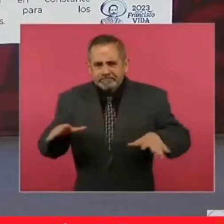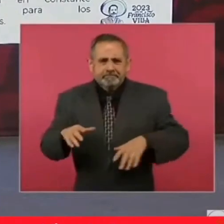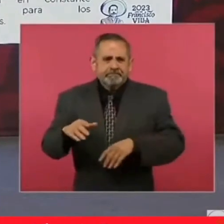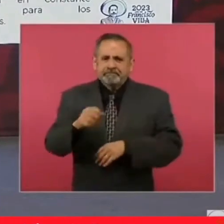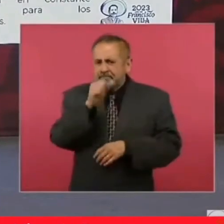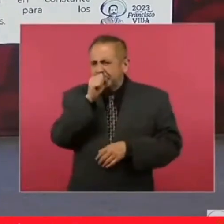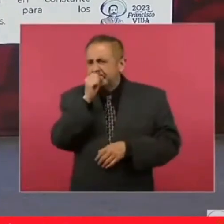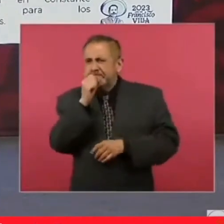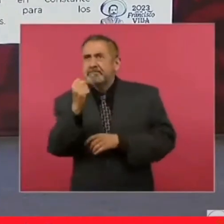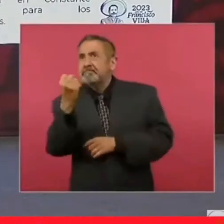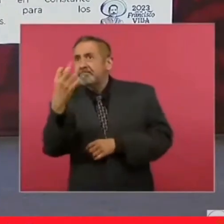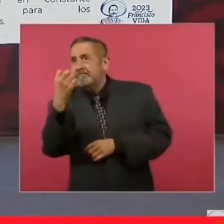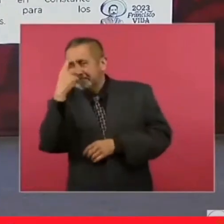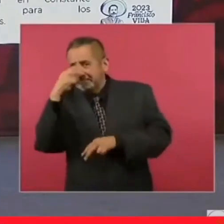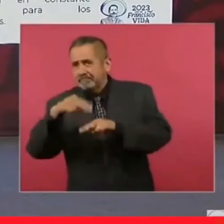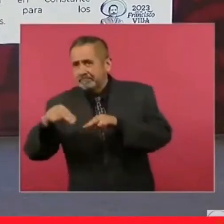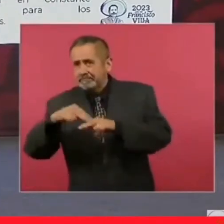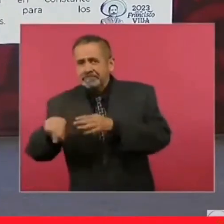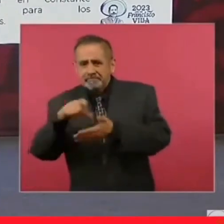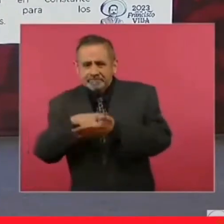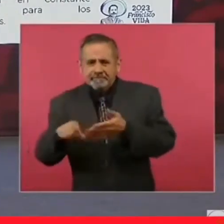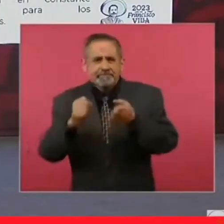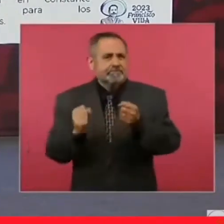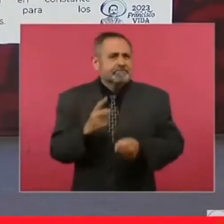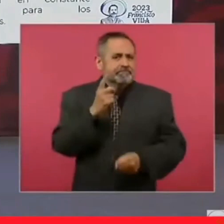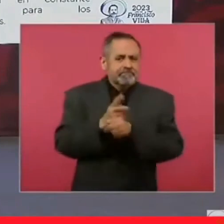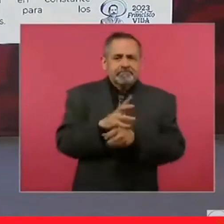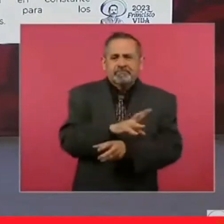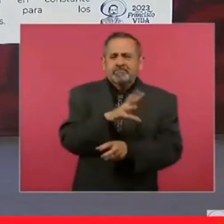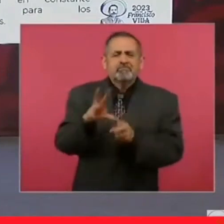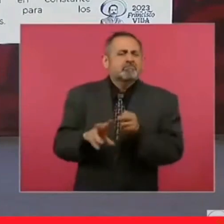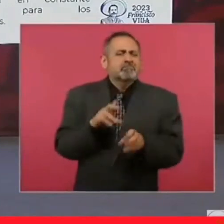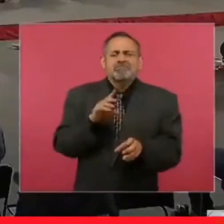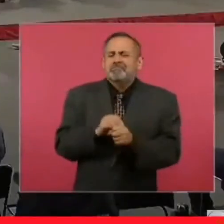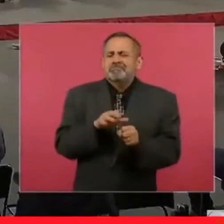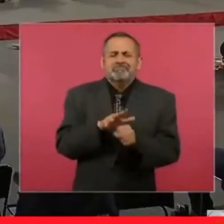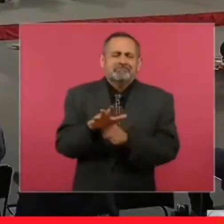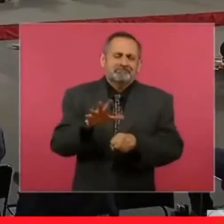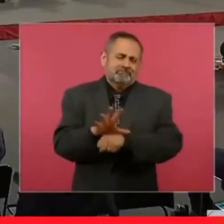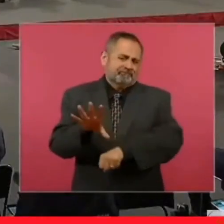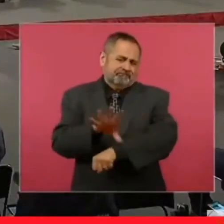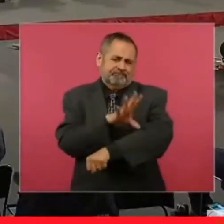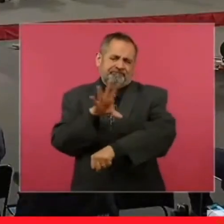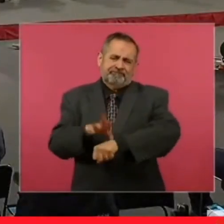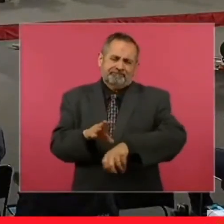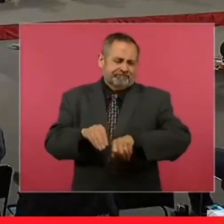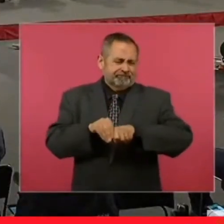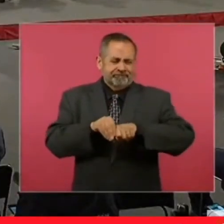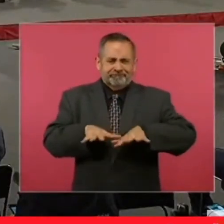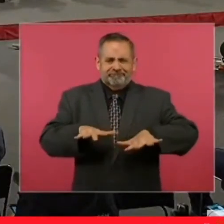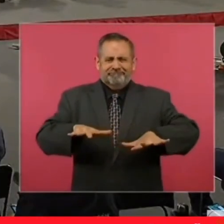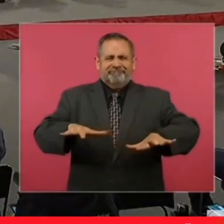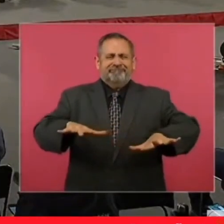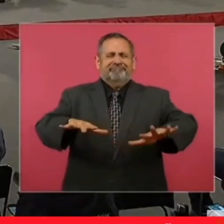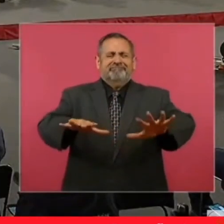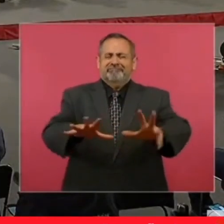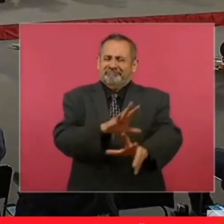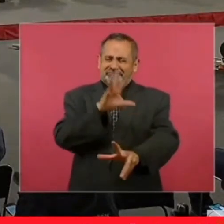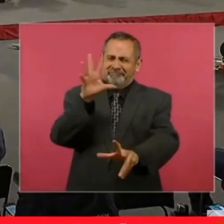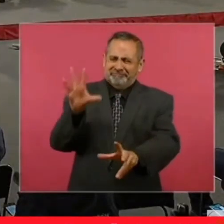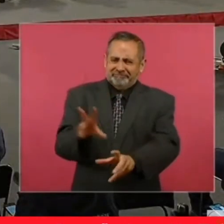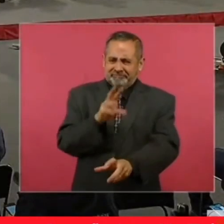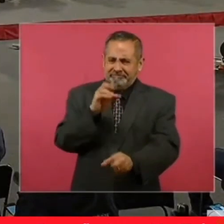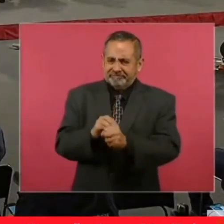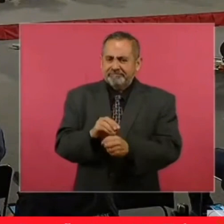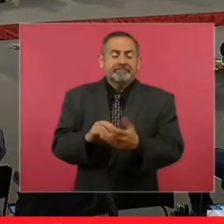boletaje, de seguridad, de centro de control y de imagen, los controles de accesos.